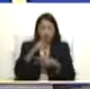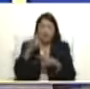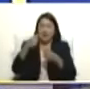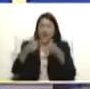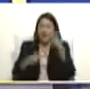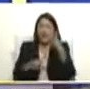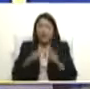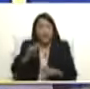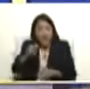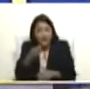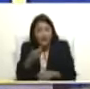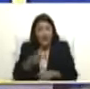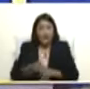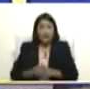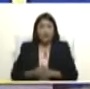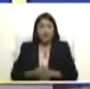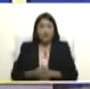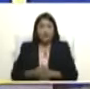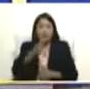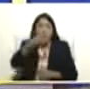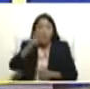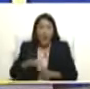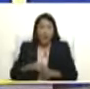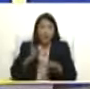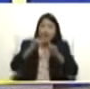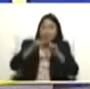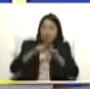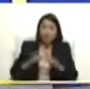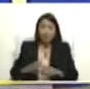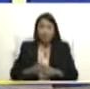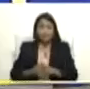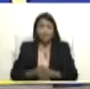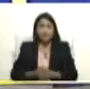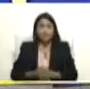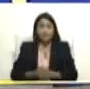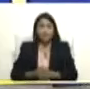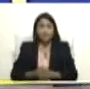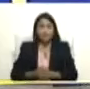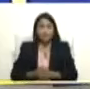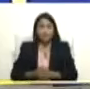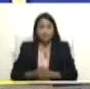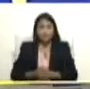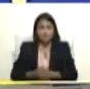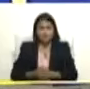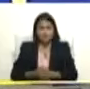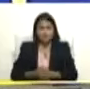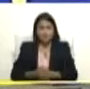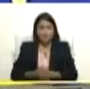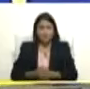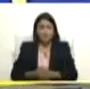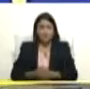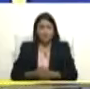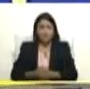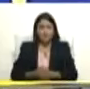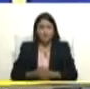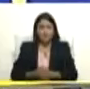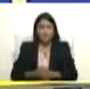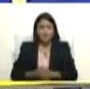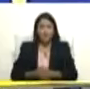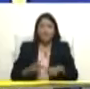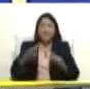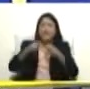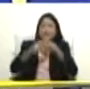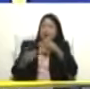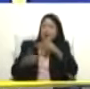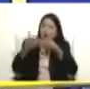de comunicación y de los opinadores a su servicio, tratar de